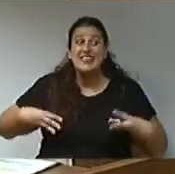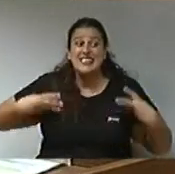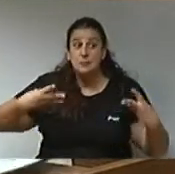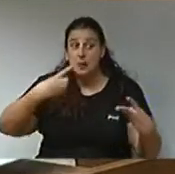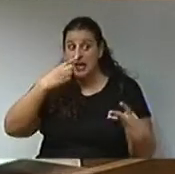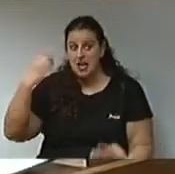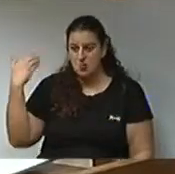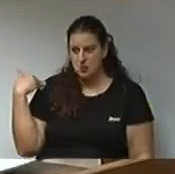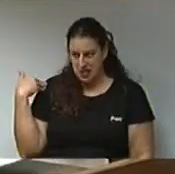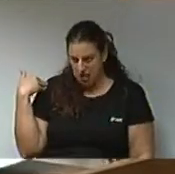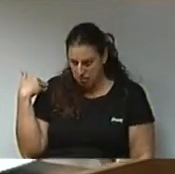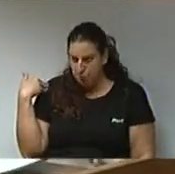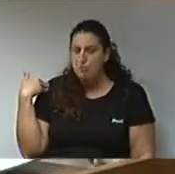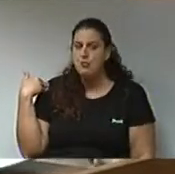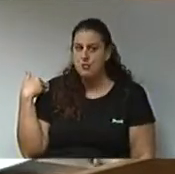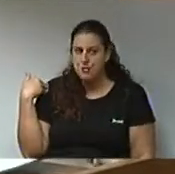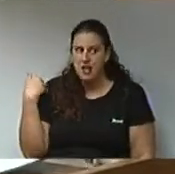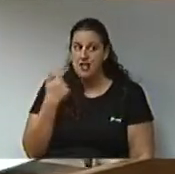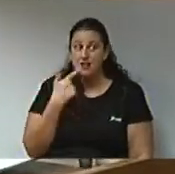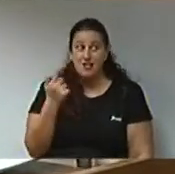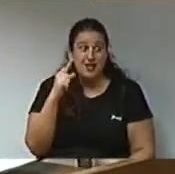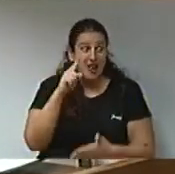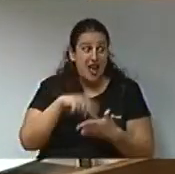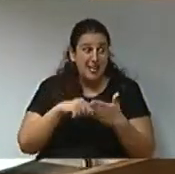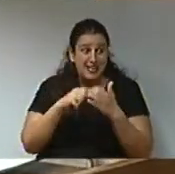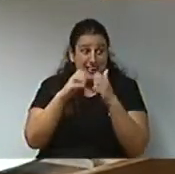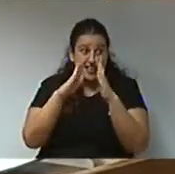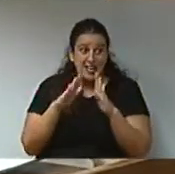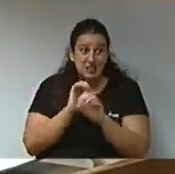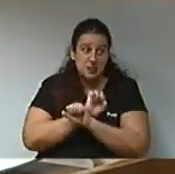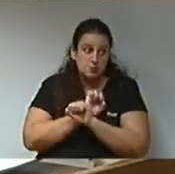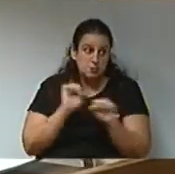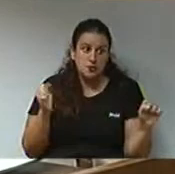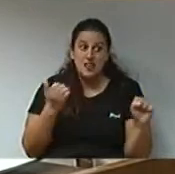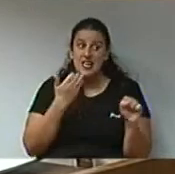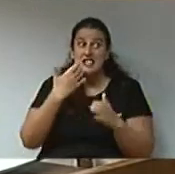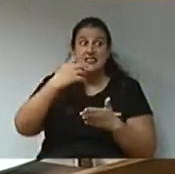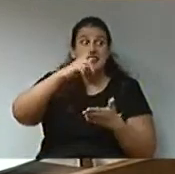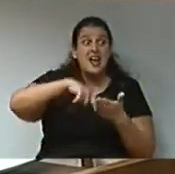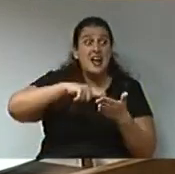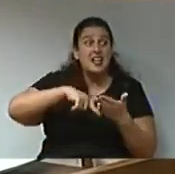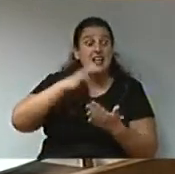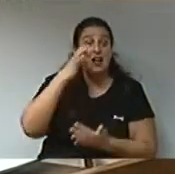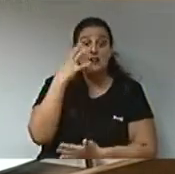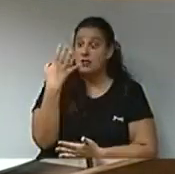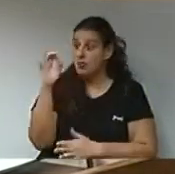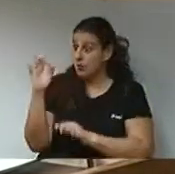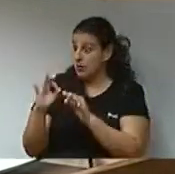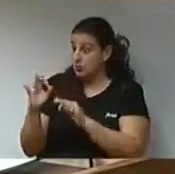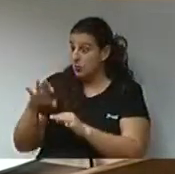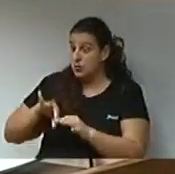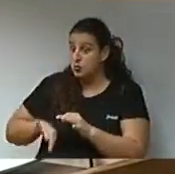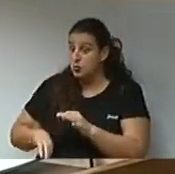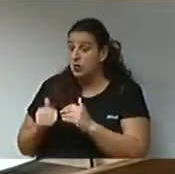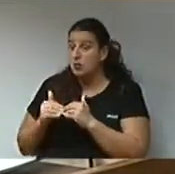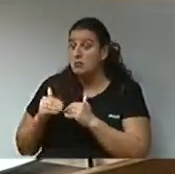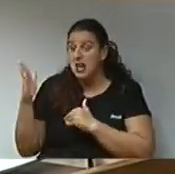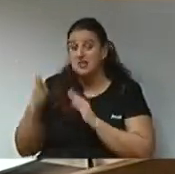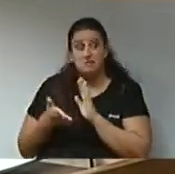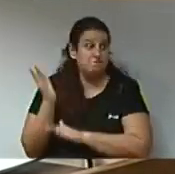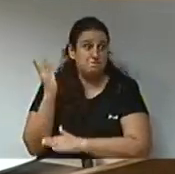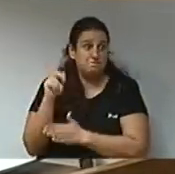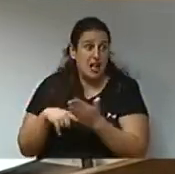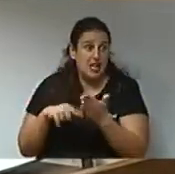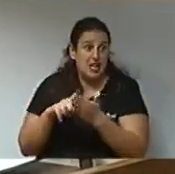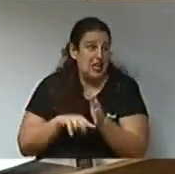decir que es casi imposible alquilar una vivienda y que si la alquilas, más del 50% del salario se te va en el alquiler y que la subida de intereses